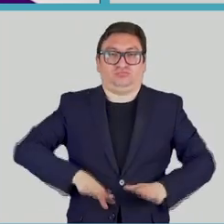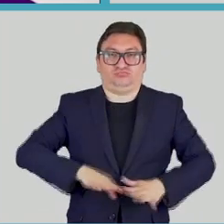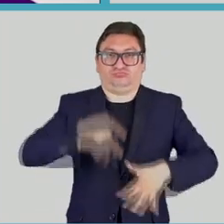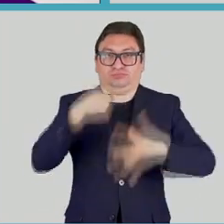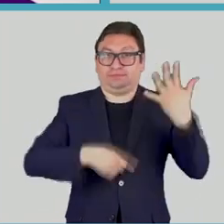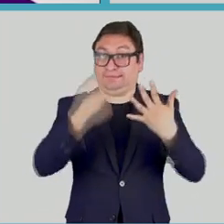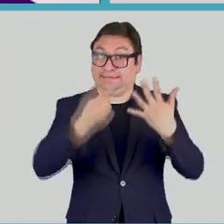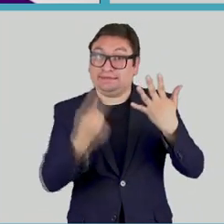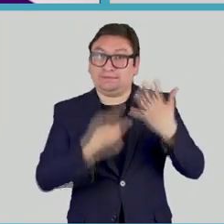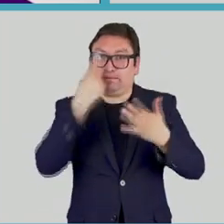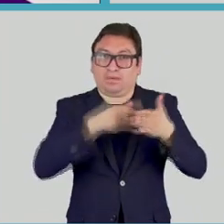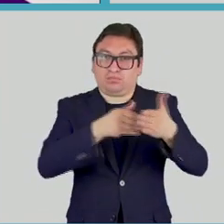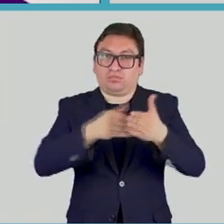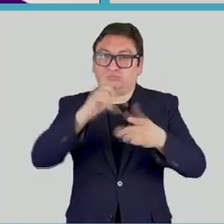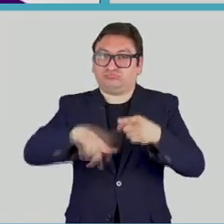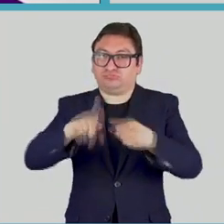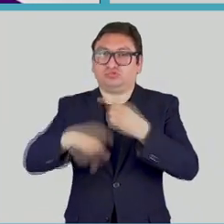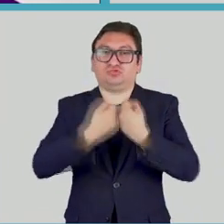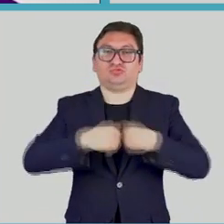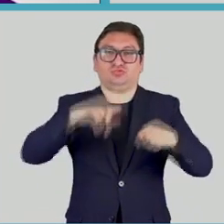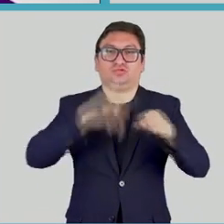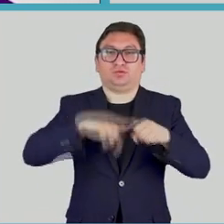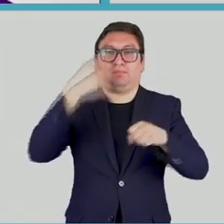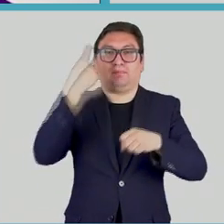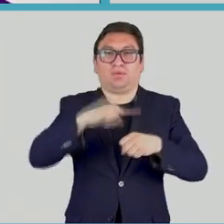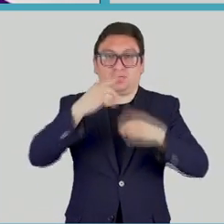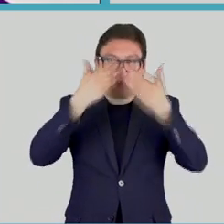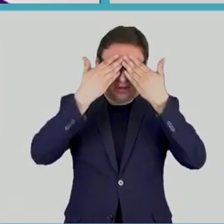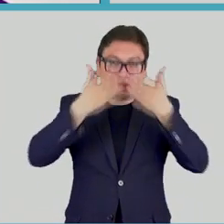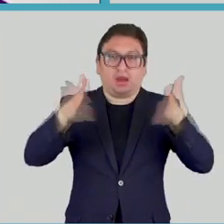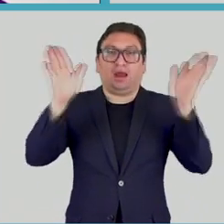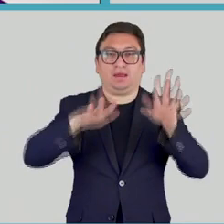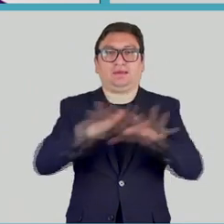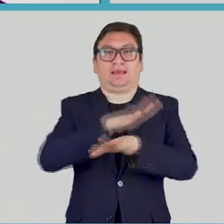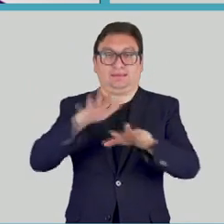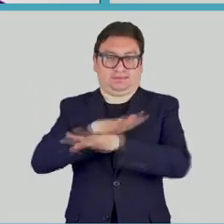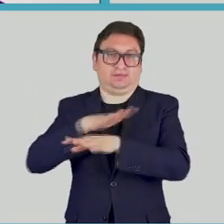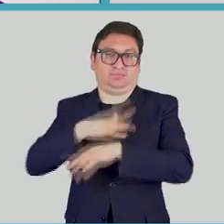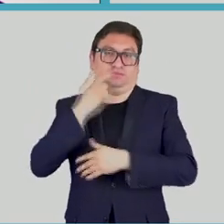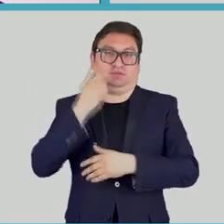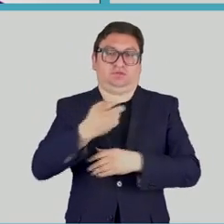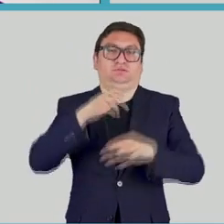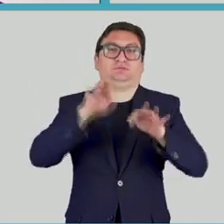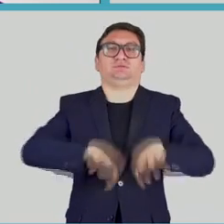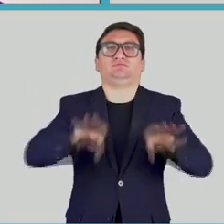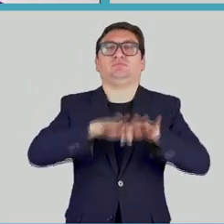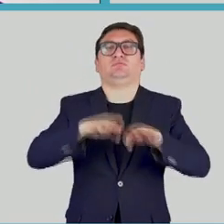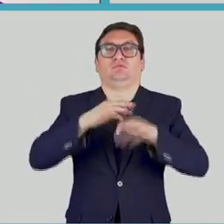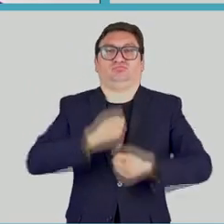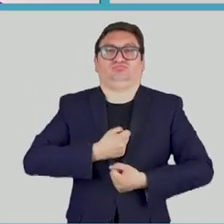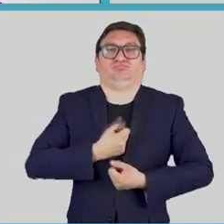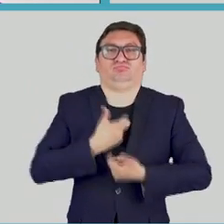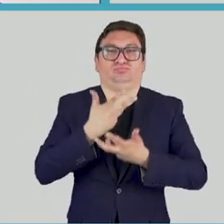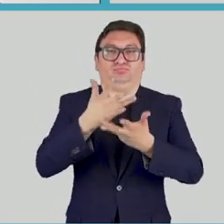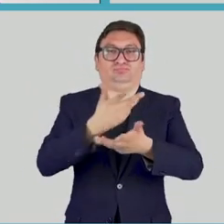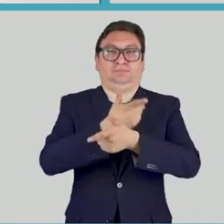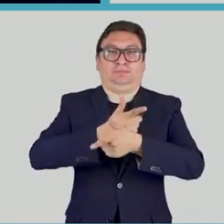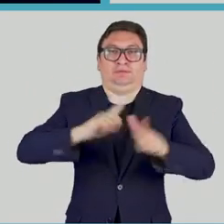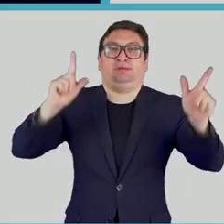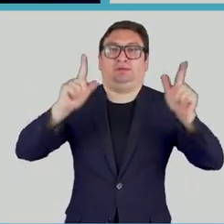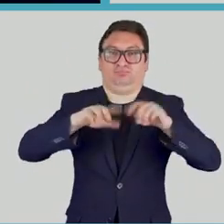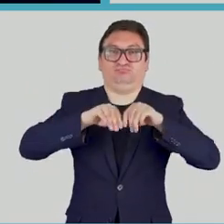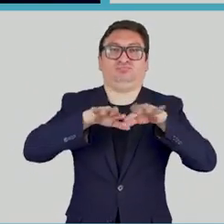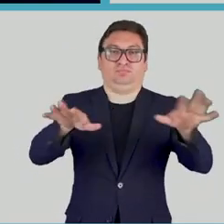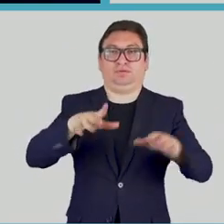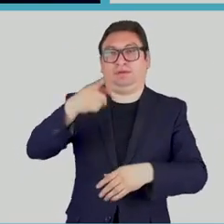necesidad de remover esas barreras sociales a través del cambio de pautas de conductas eso tiene que ver con un ejercicio de libertad expresión y difusión